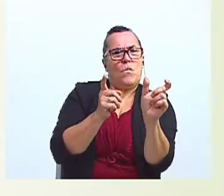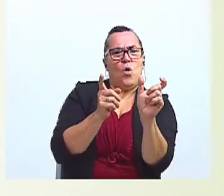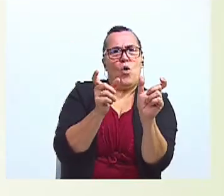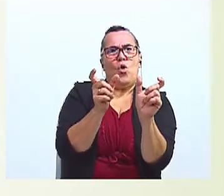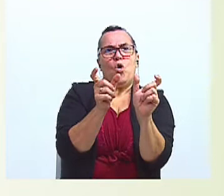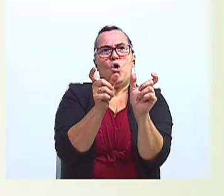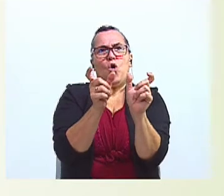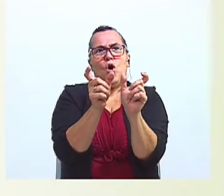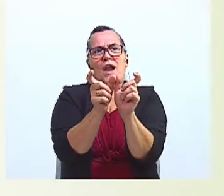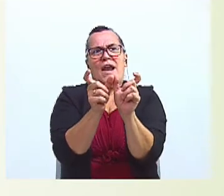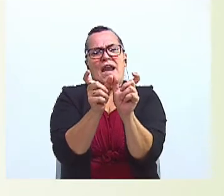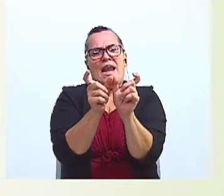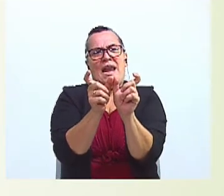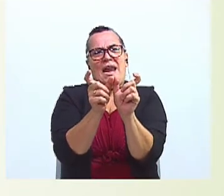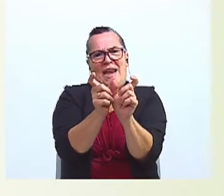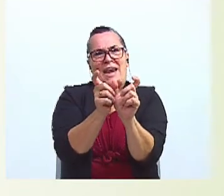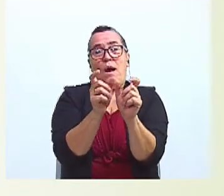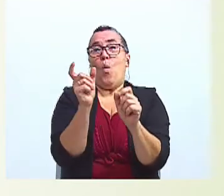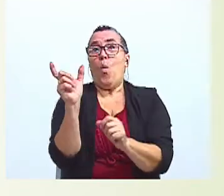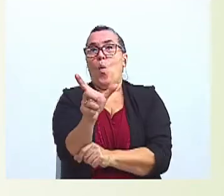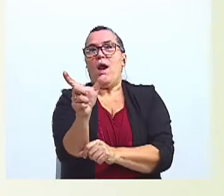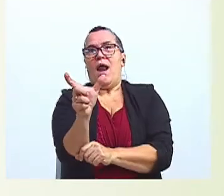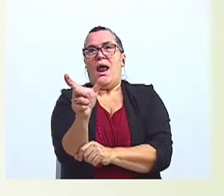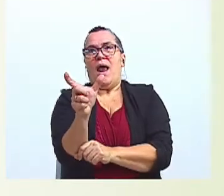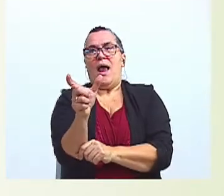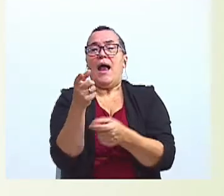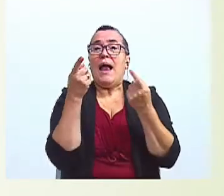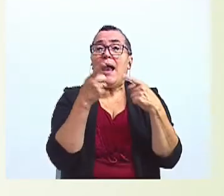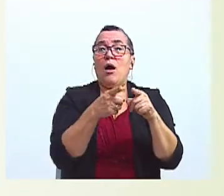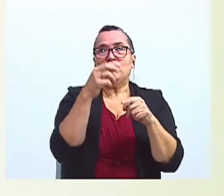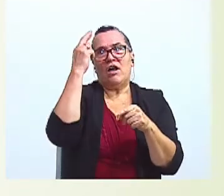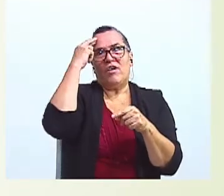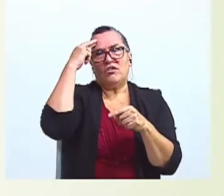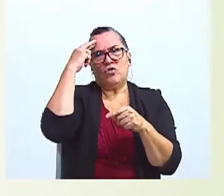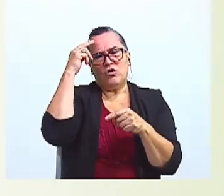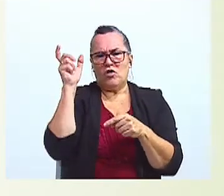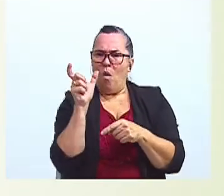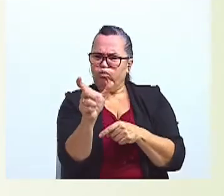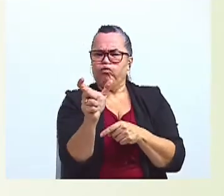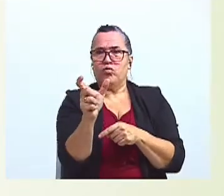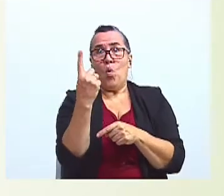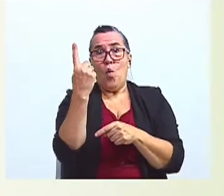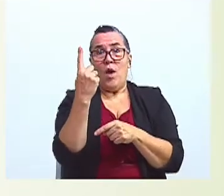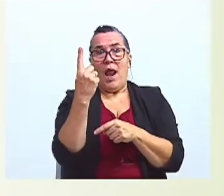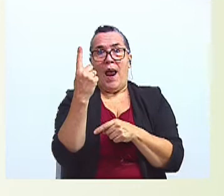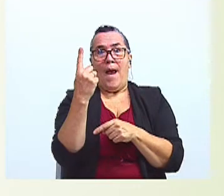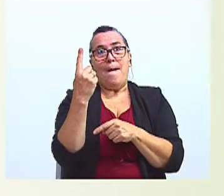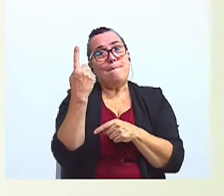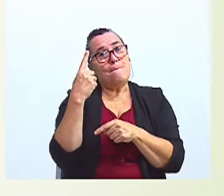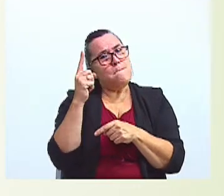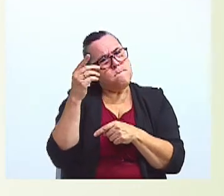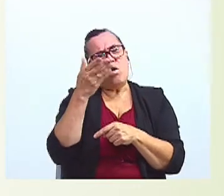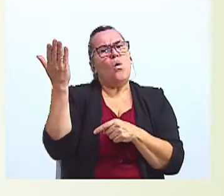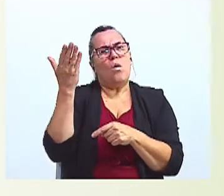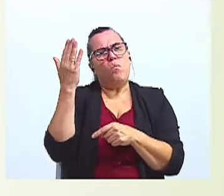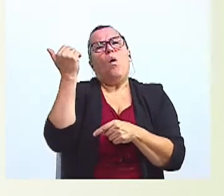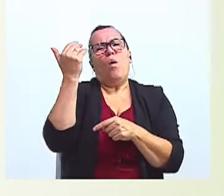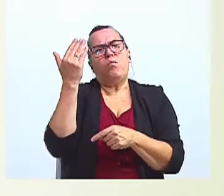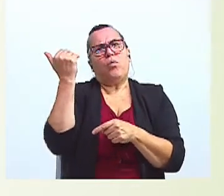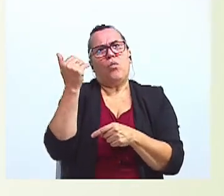significa causa o razón. Y vean que antes de la palabra está el artículo el.